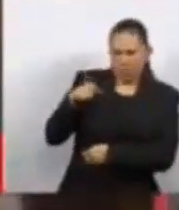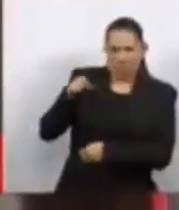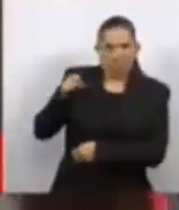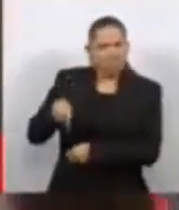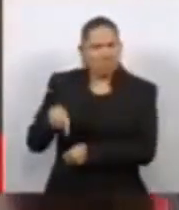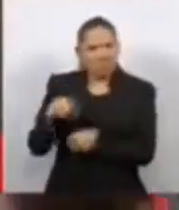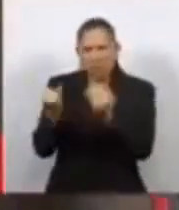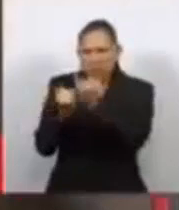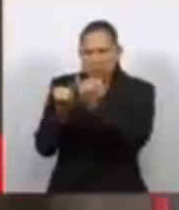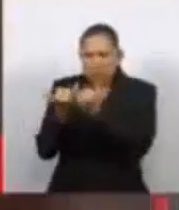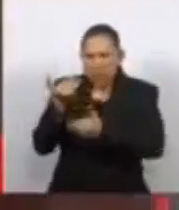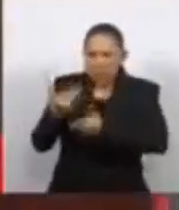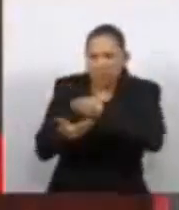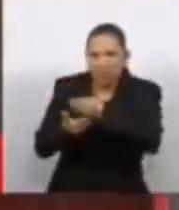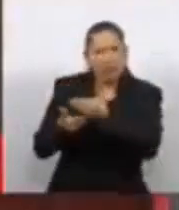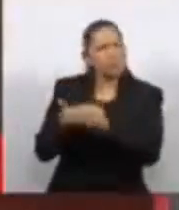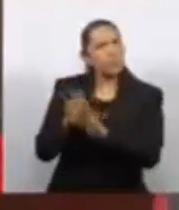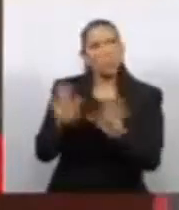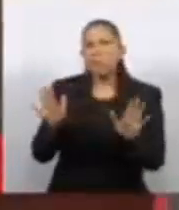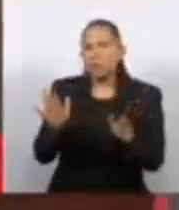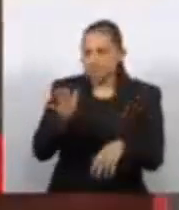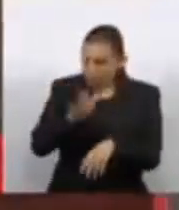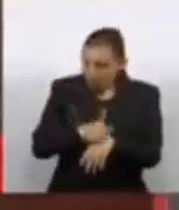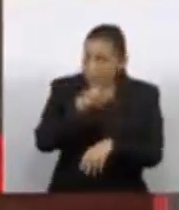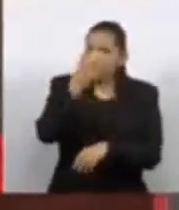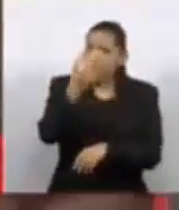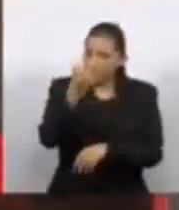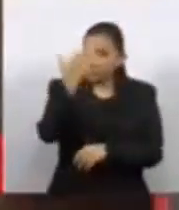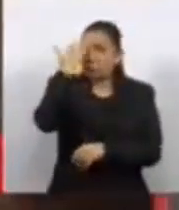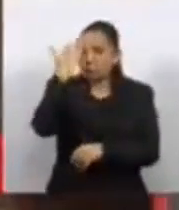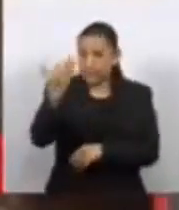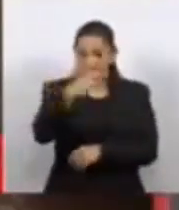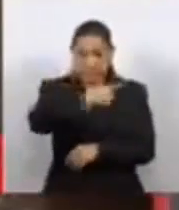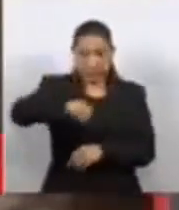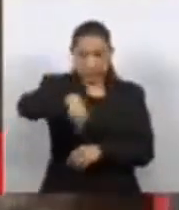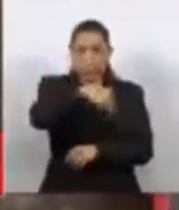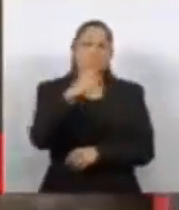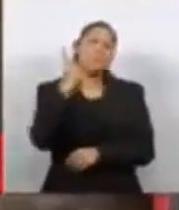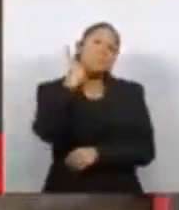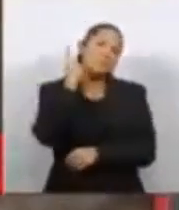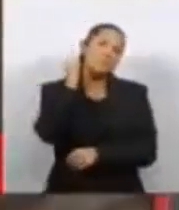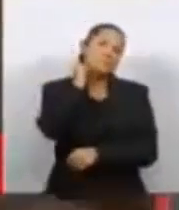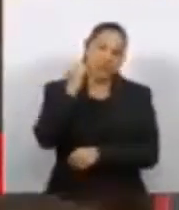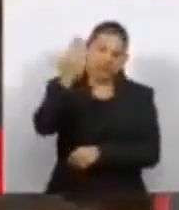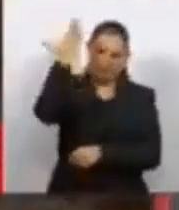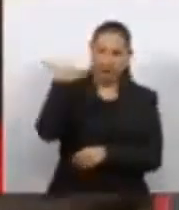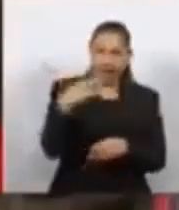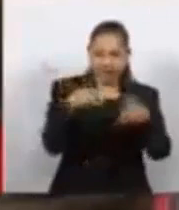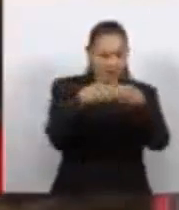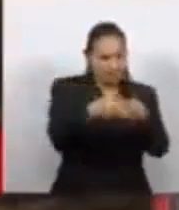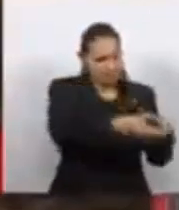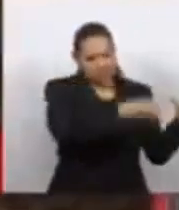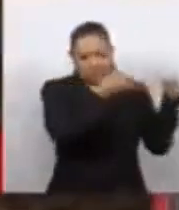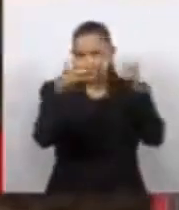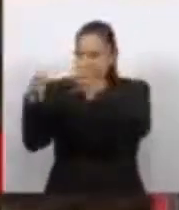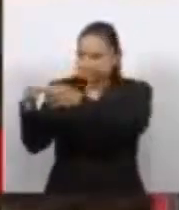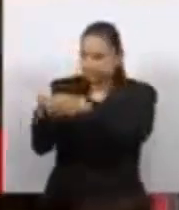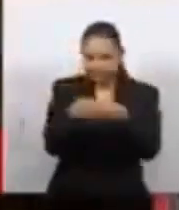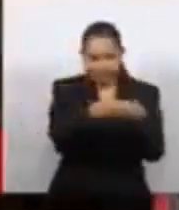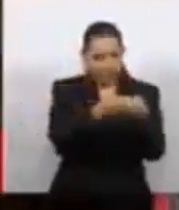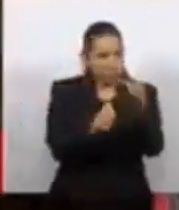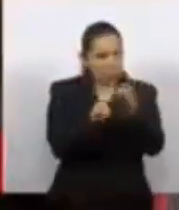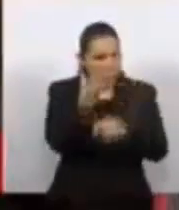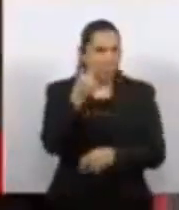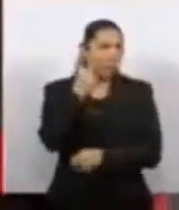esta legislatura y entró en funciones el actual gobierno, Movimiento Ciudadano se comprometió a respaldar todos aquellos